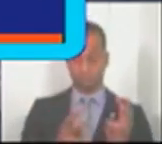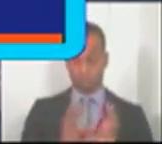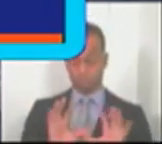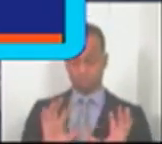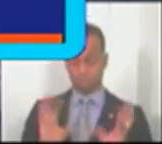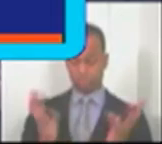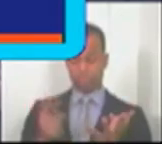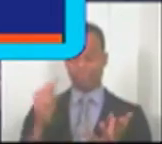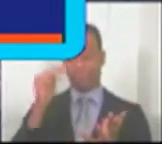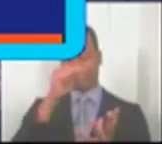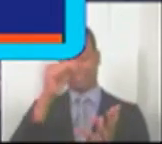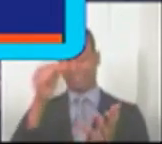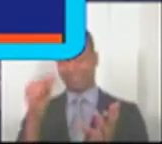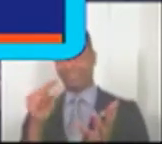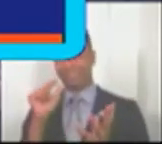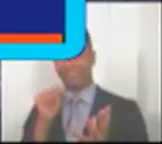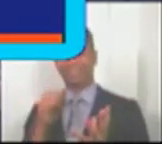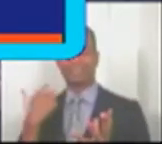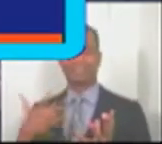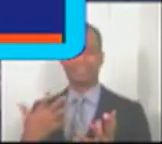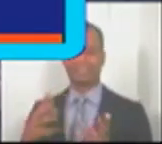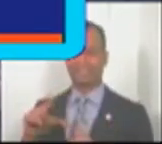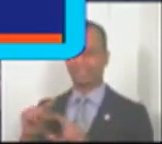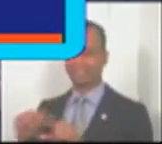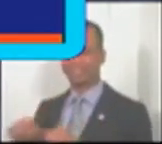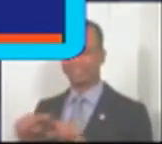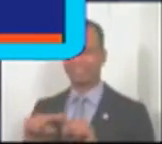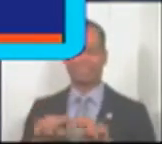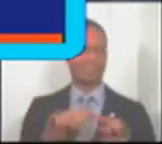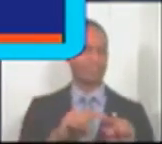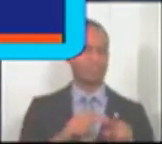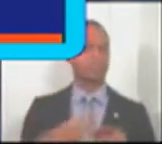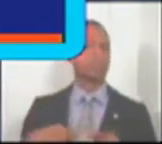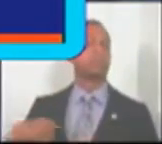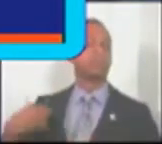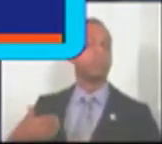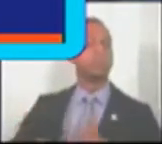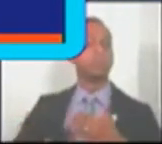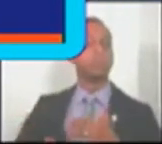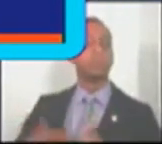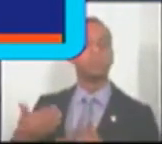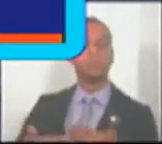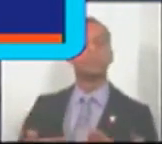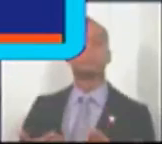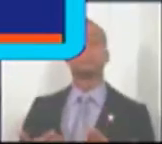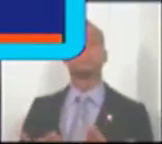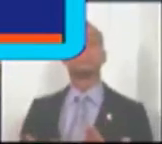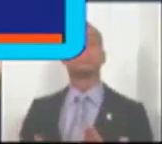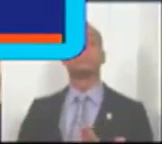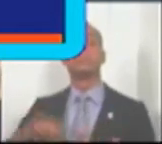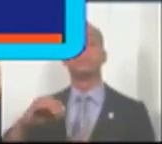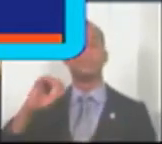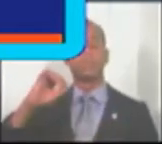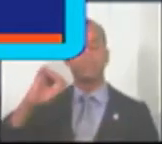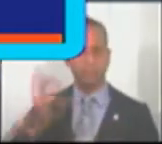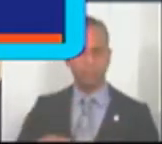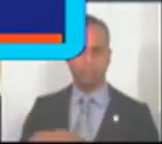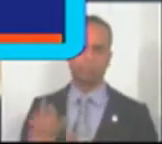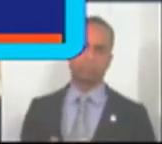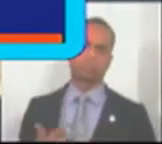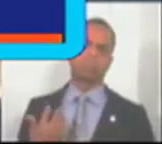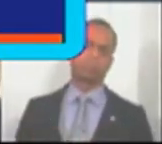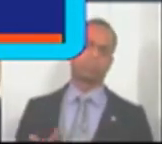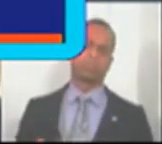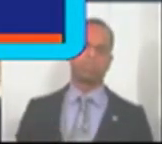como fenómeno de interdependencia con avances y retrocesos, eso era